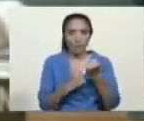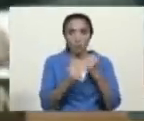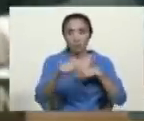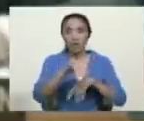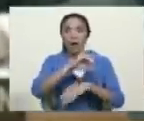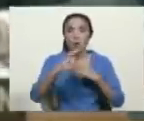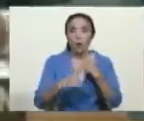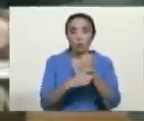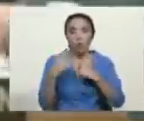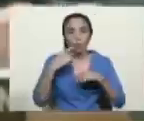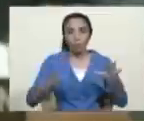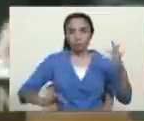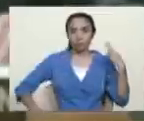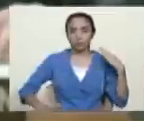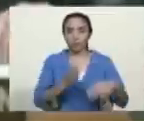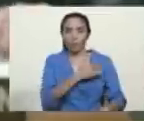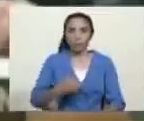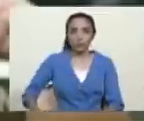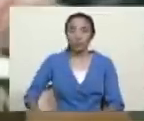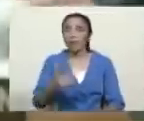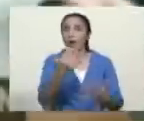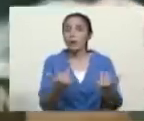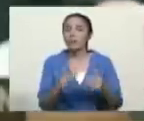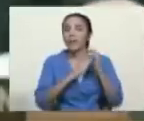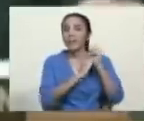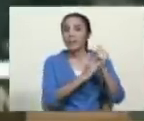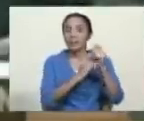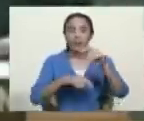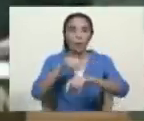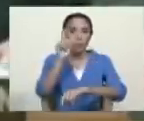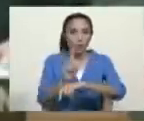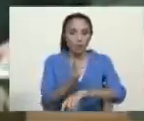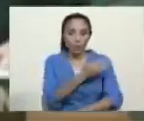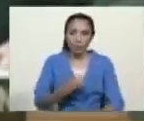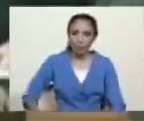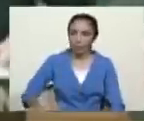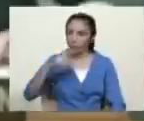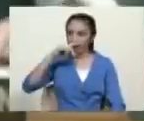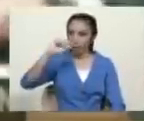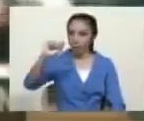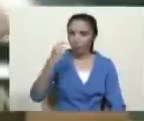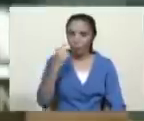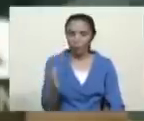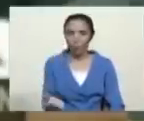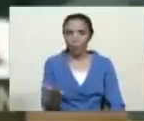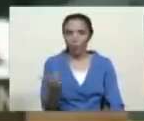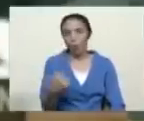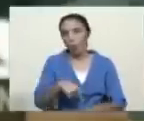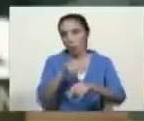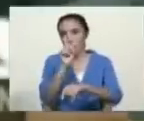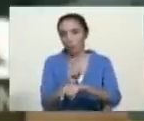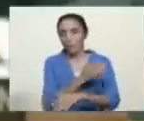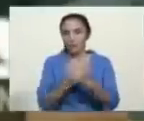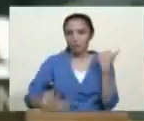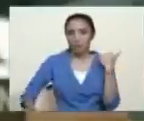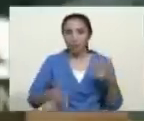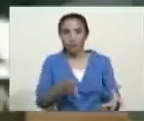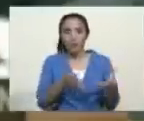presidente. El líder legítimo de este país, Nicolás Maduro, que había